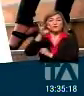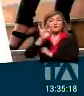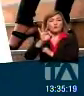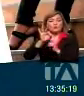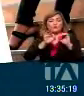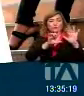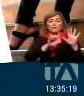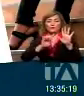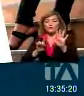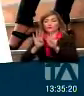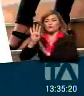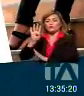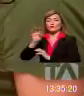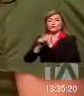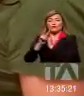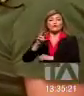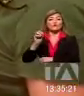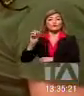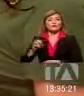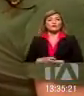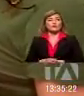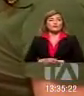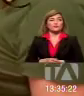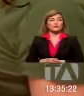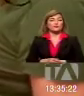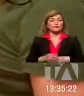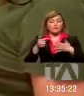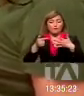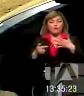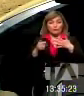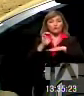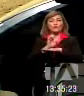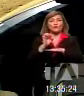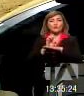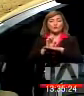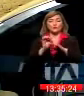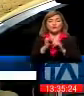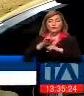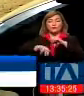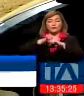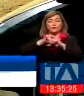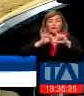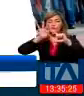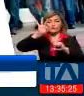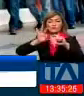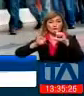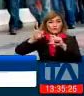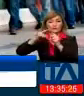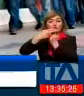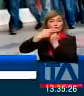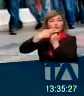al 7,4% en 2020. Estos indicadores trasladados al Ecuador, según el Instituto Nacional de Estadísticas y